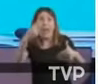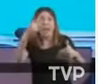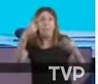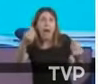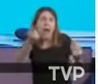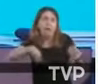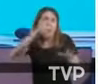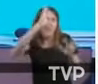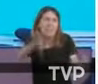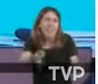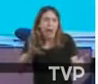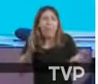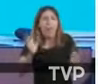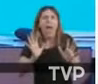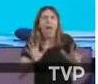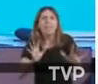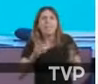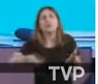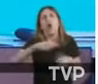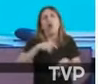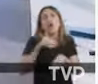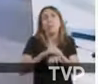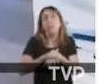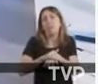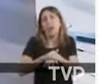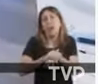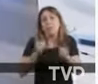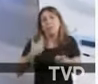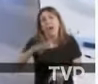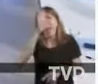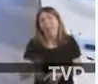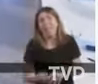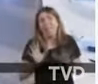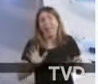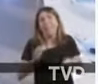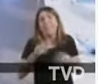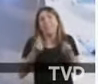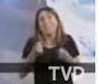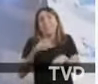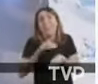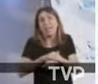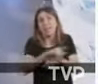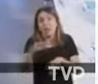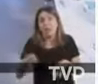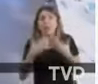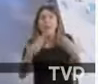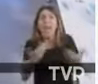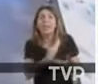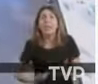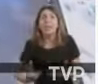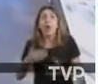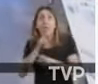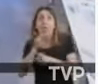que esto significa estar a la altura de la responsabilidad histórica que la República Argentina hoy enfrenta. Gracias,